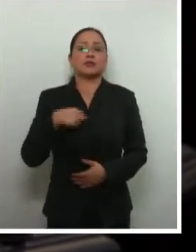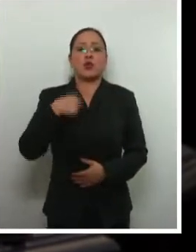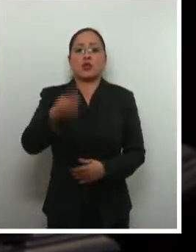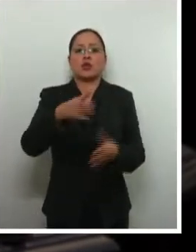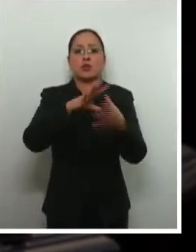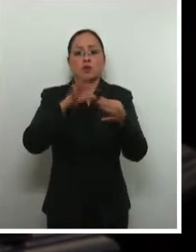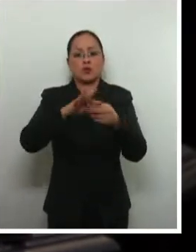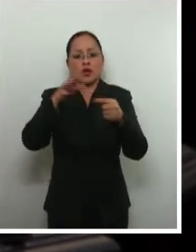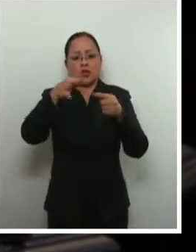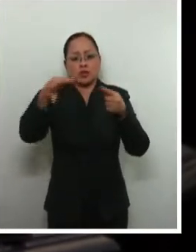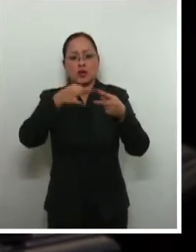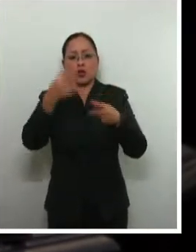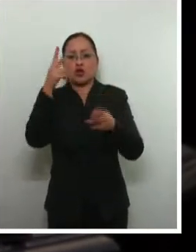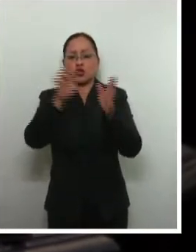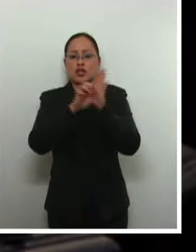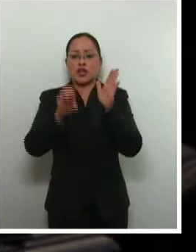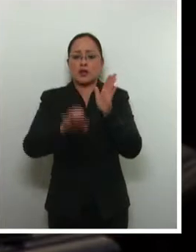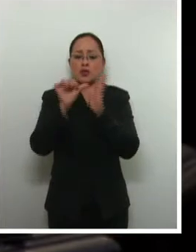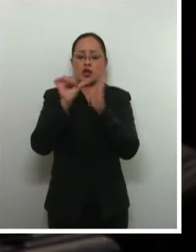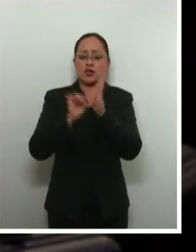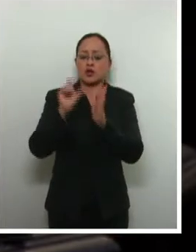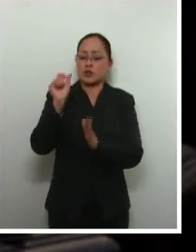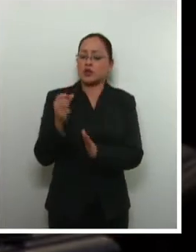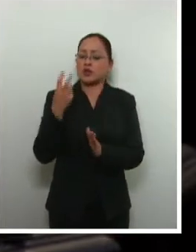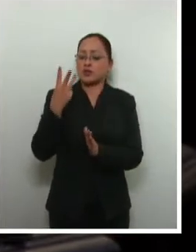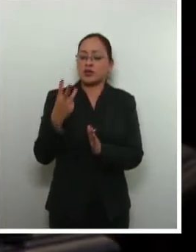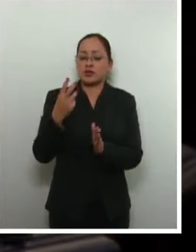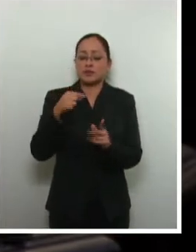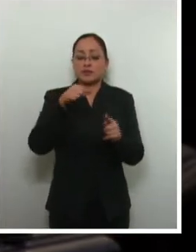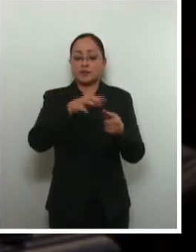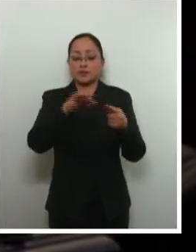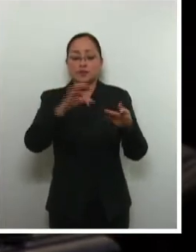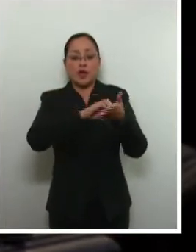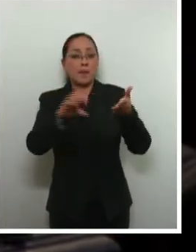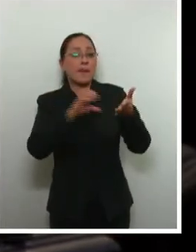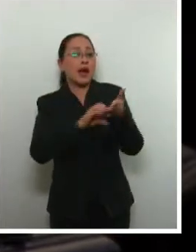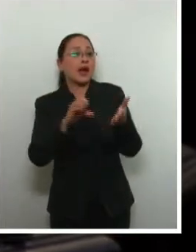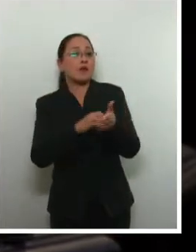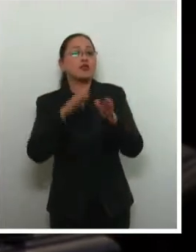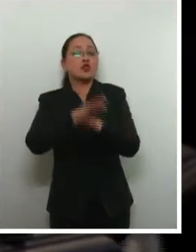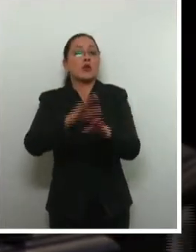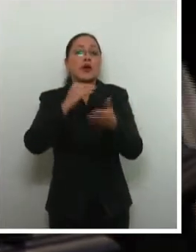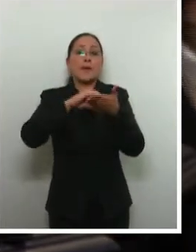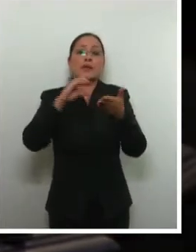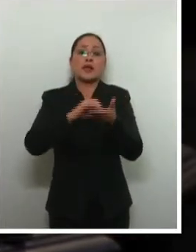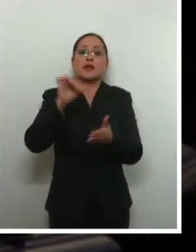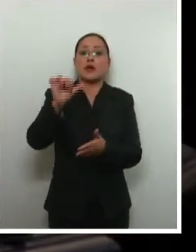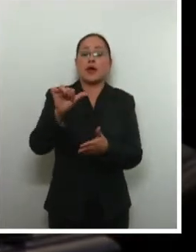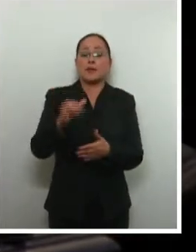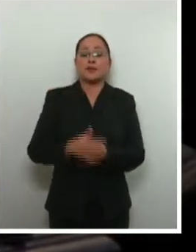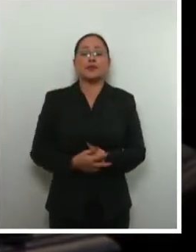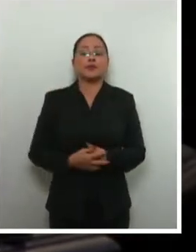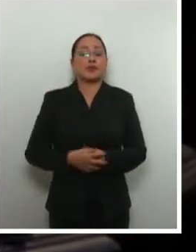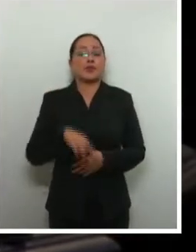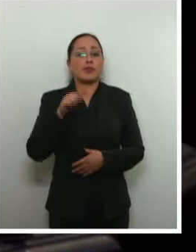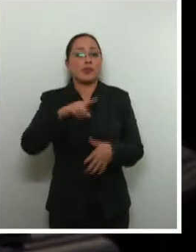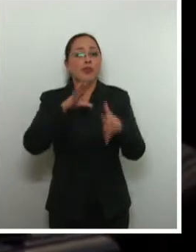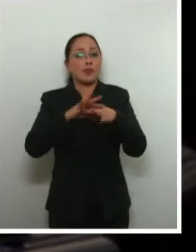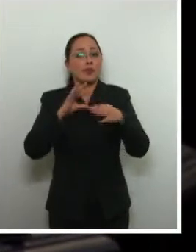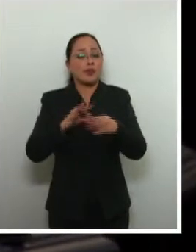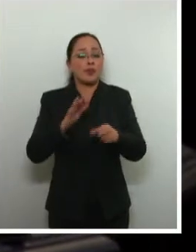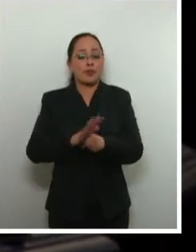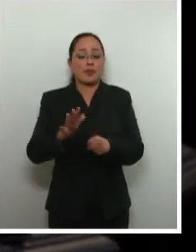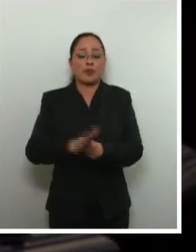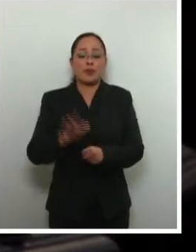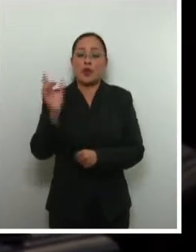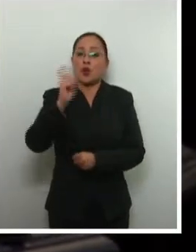leer dos ejemplos en el artículo 23. Uno de sus párrafos del apartado A dice: cuando